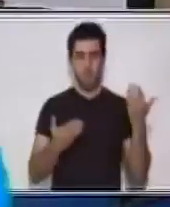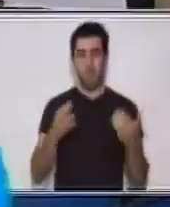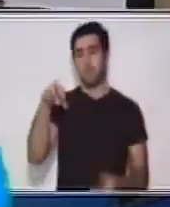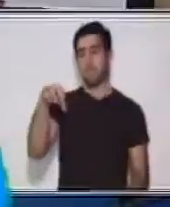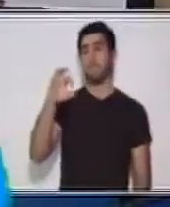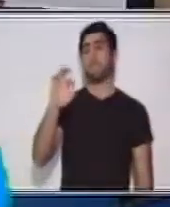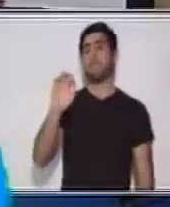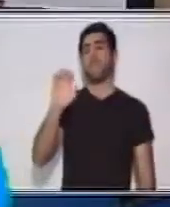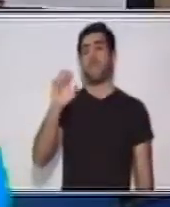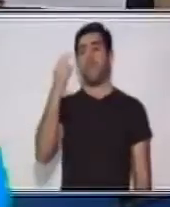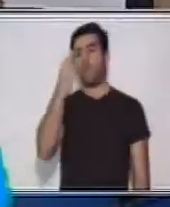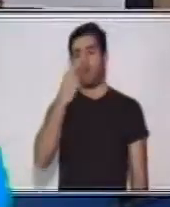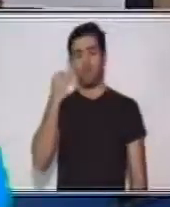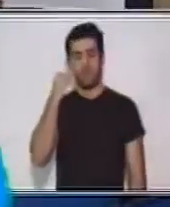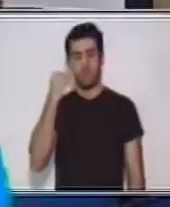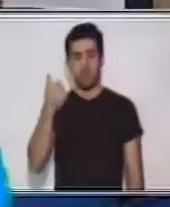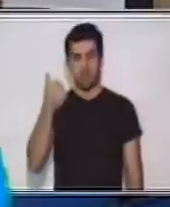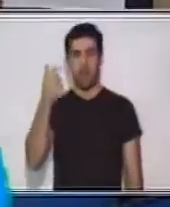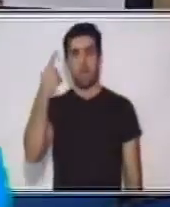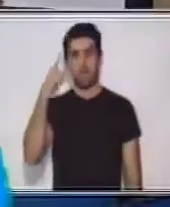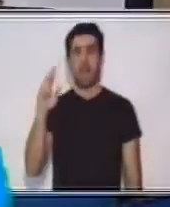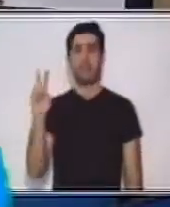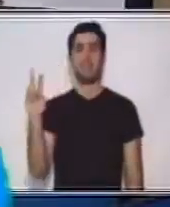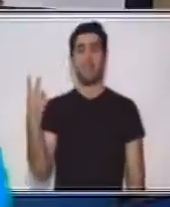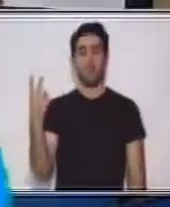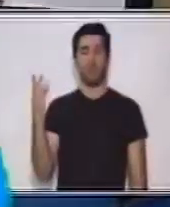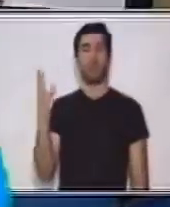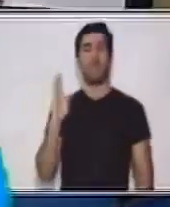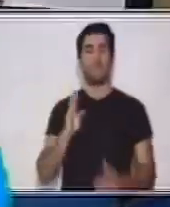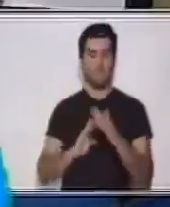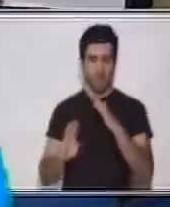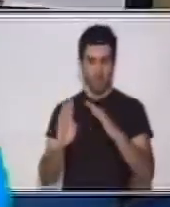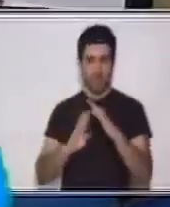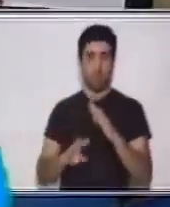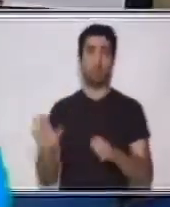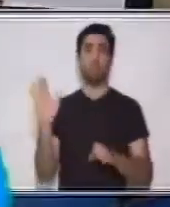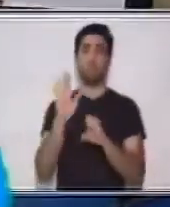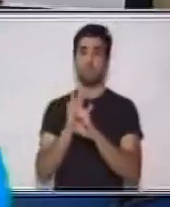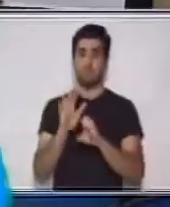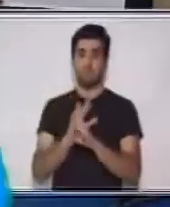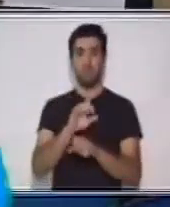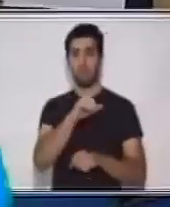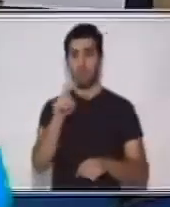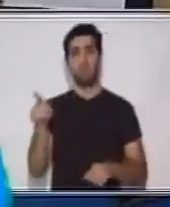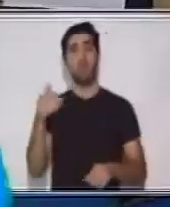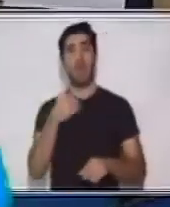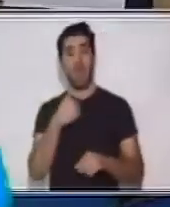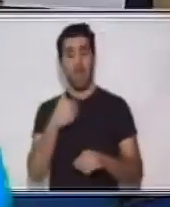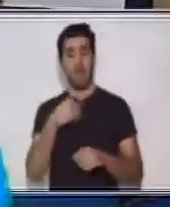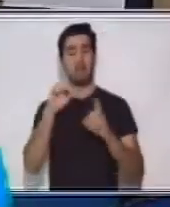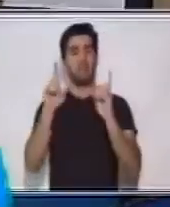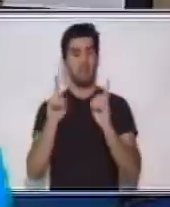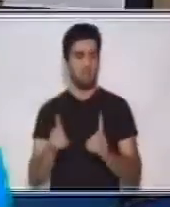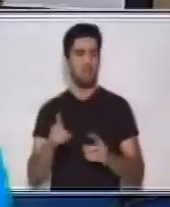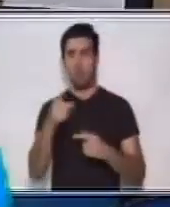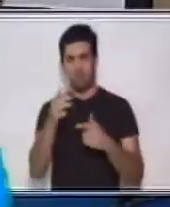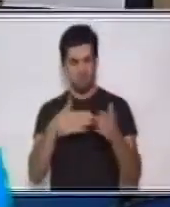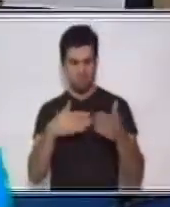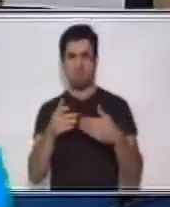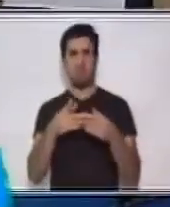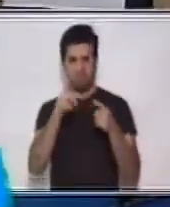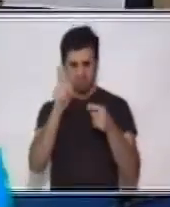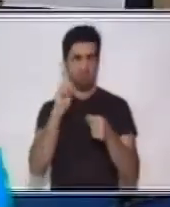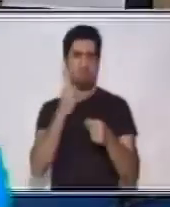de comunicación y lenguaje para segundo básico. Si en casa hay alguna persona con discapacidad, este tema les